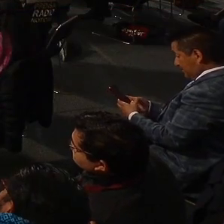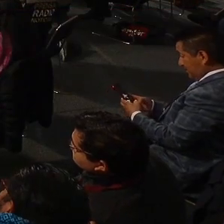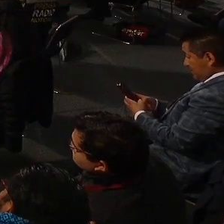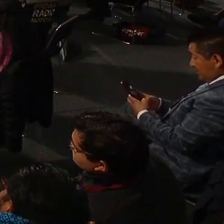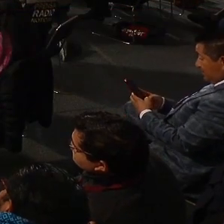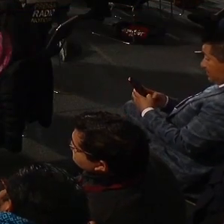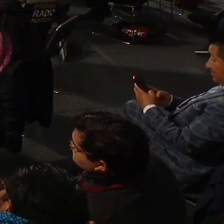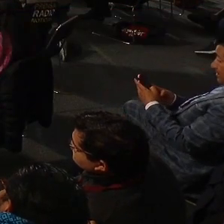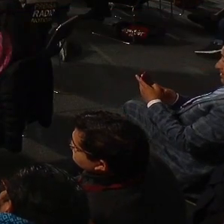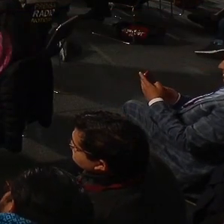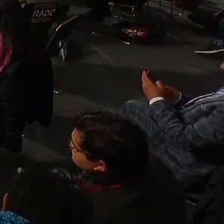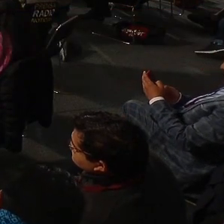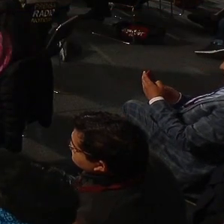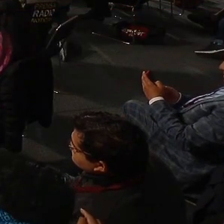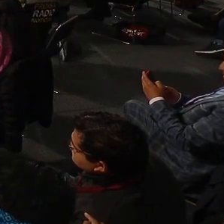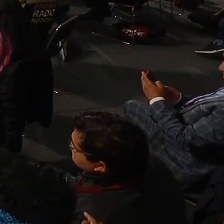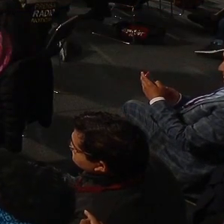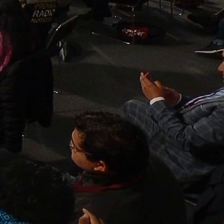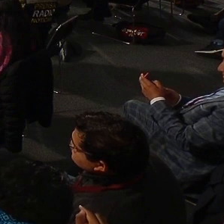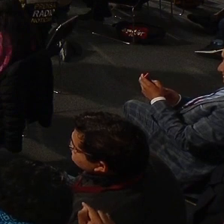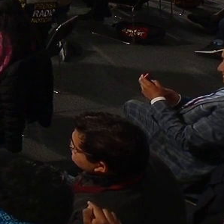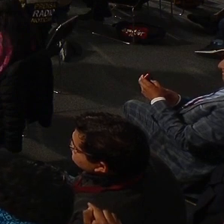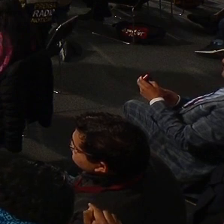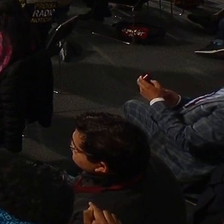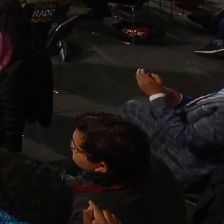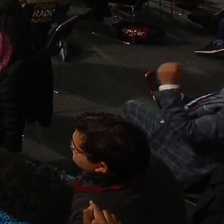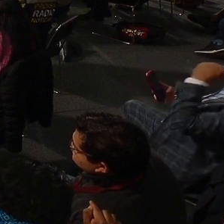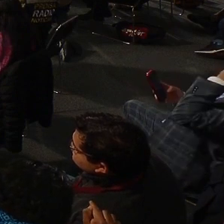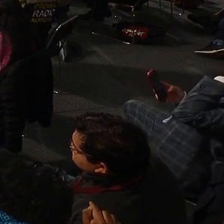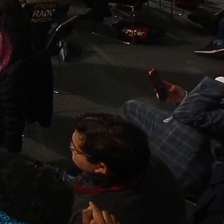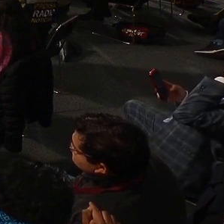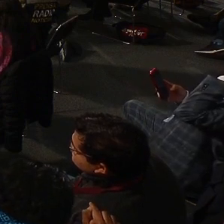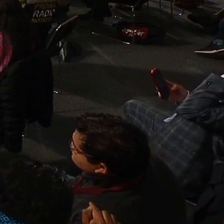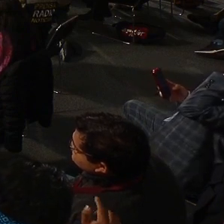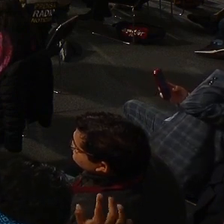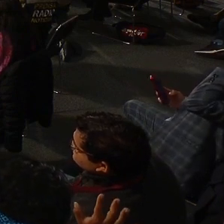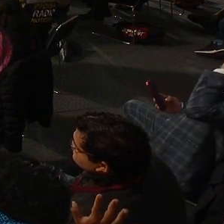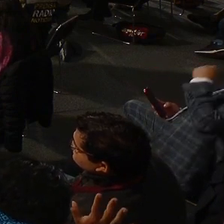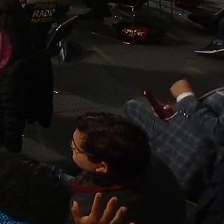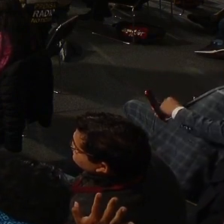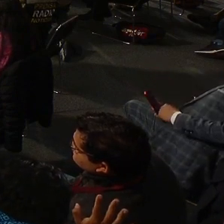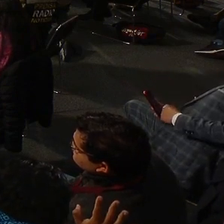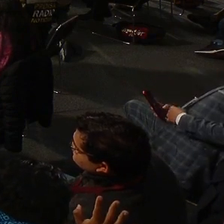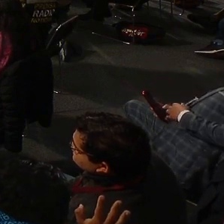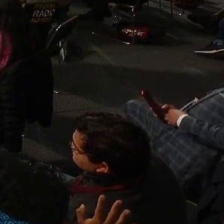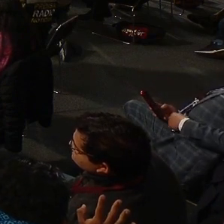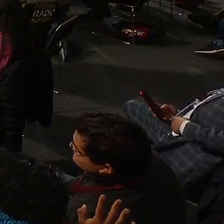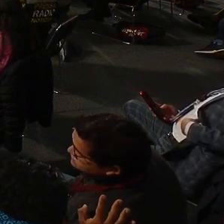sucede y robo de vehículo lo